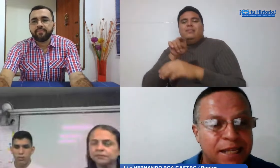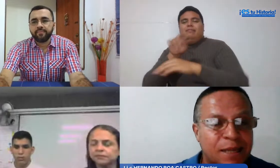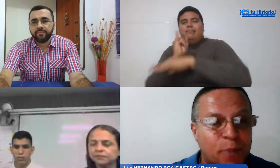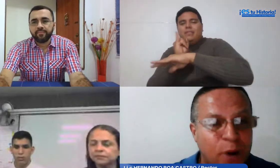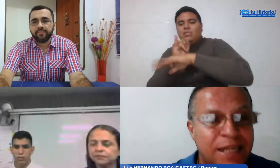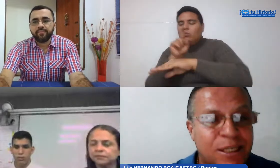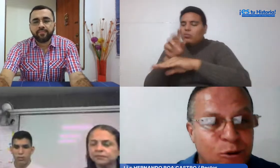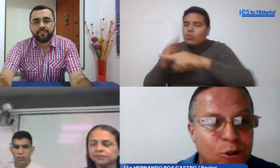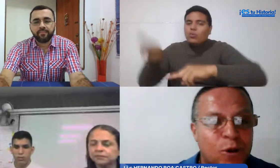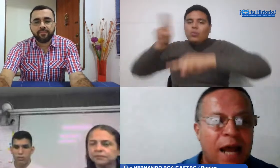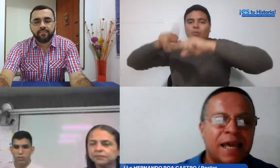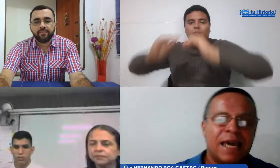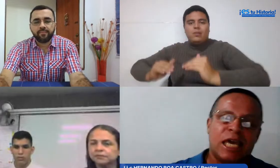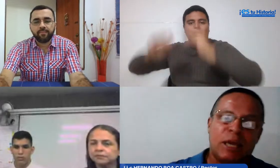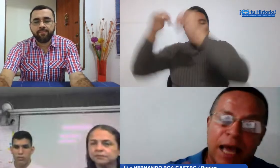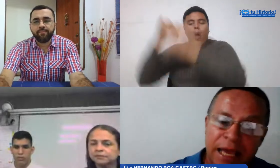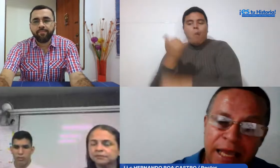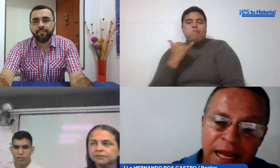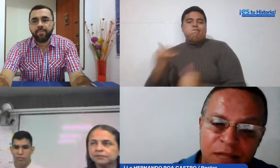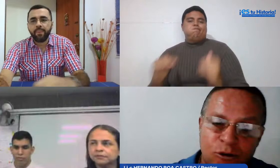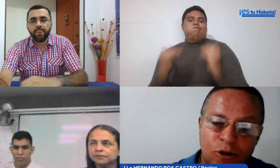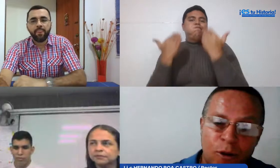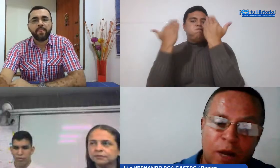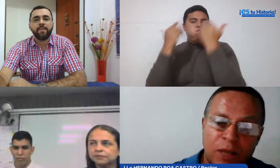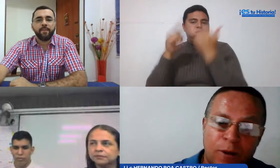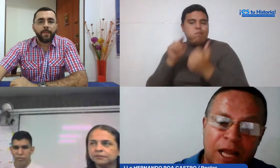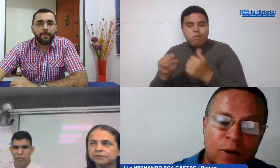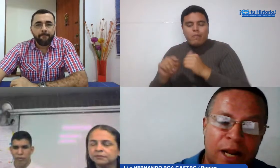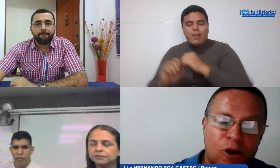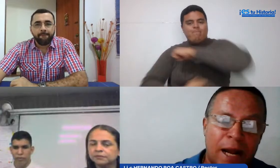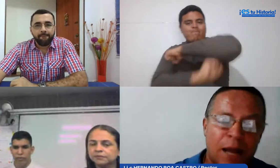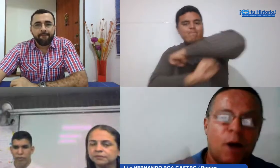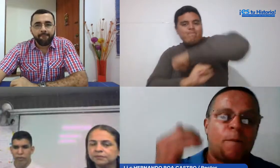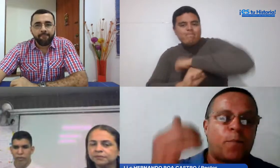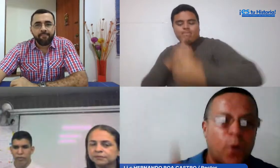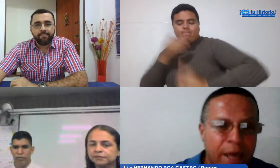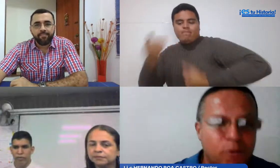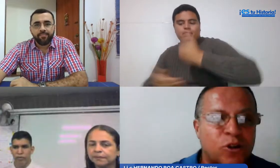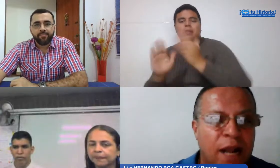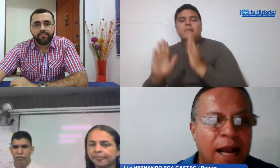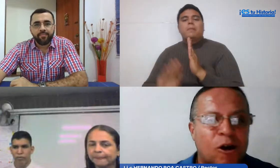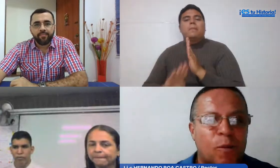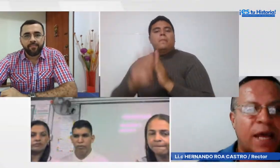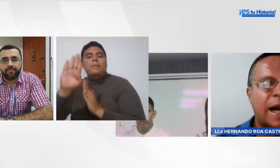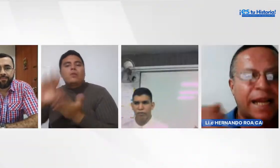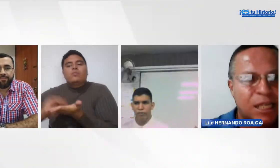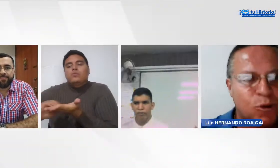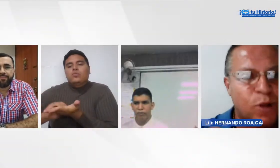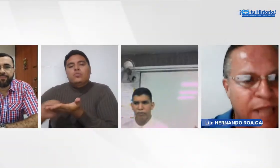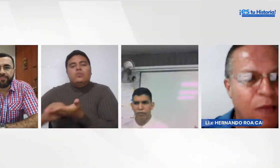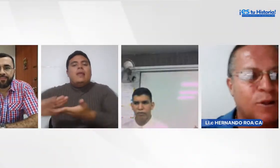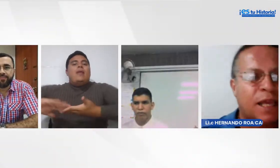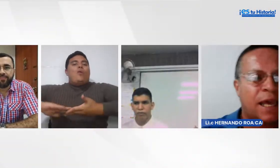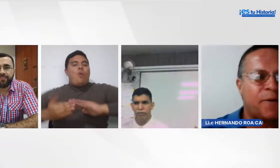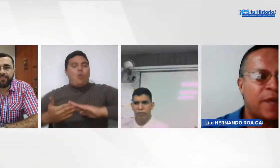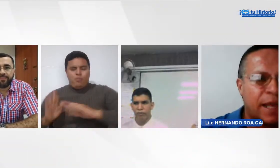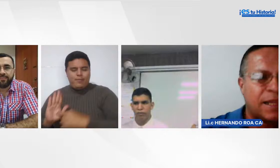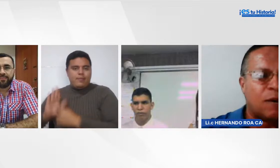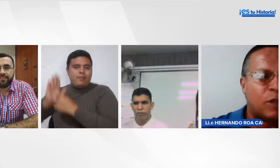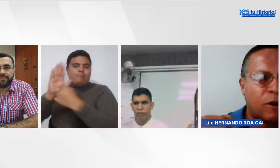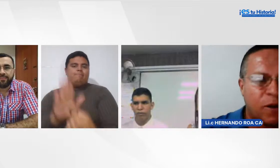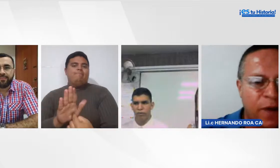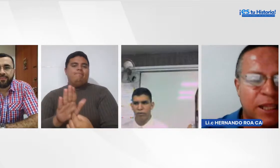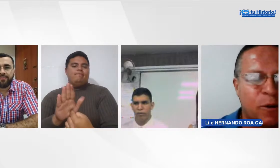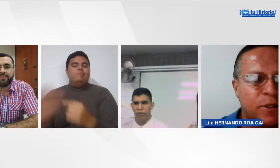inclusión se puedan estructurar y la institución educativa, la Escuela Normal, pueda mostrar a la comunidad resultados